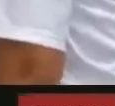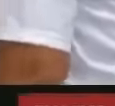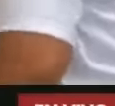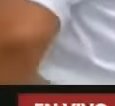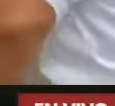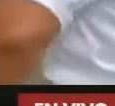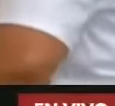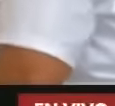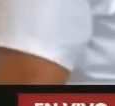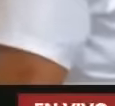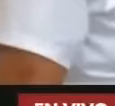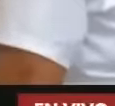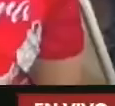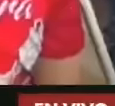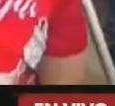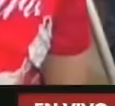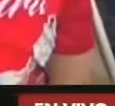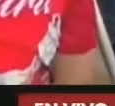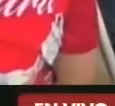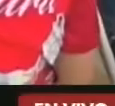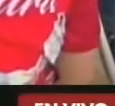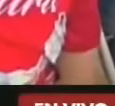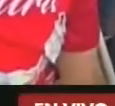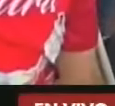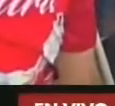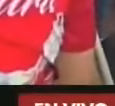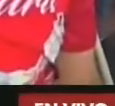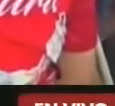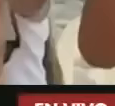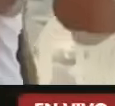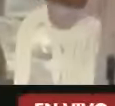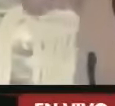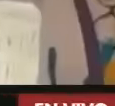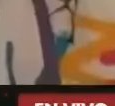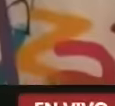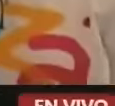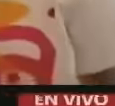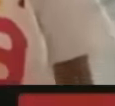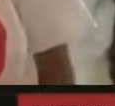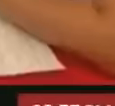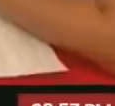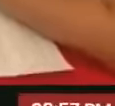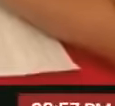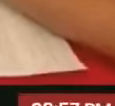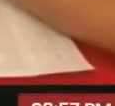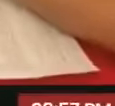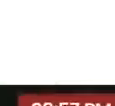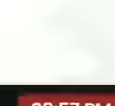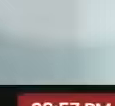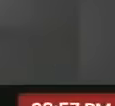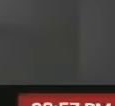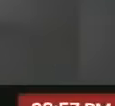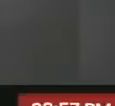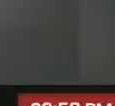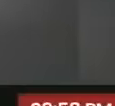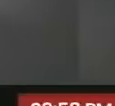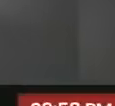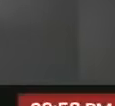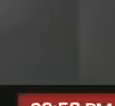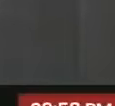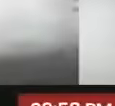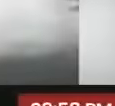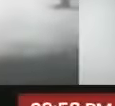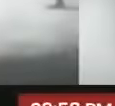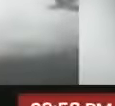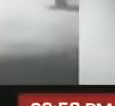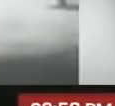La gran misión Viva Venezuela celebra un hecho inédito al reunir a más de 100.000 cultores por primera vez. Anteriormente, la